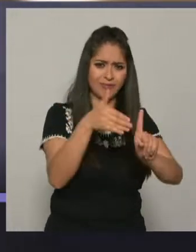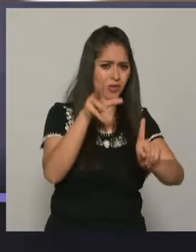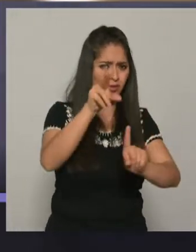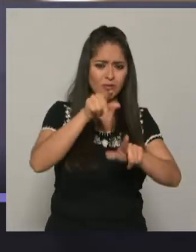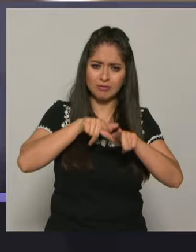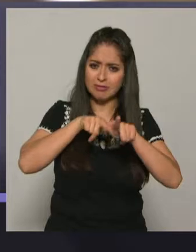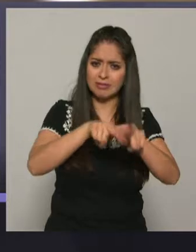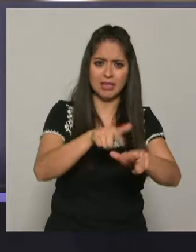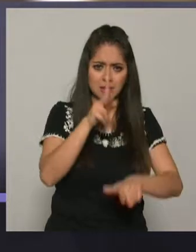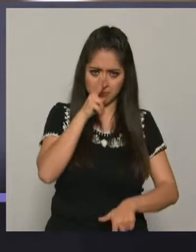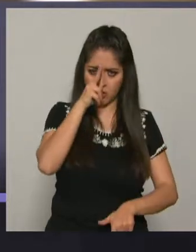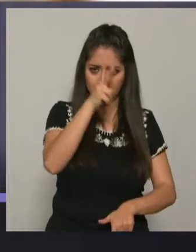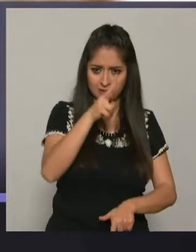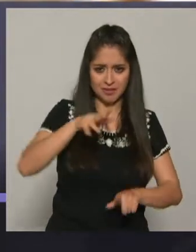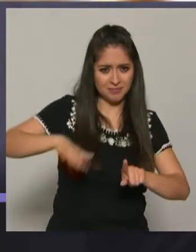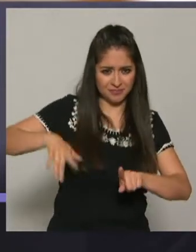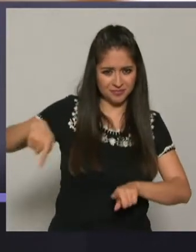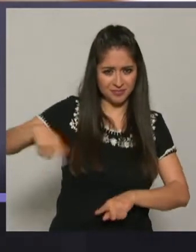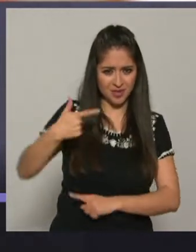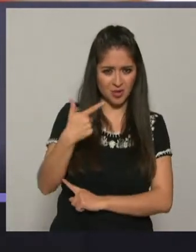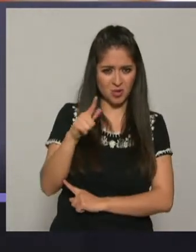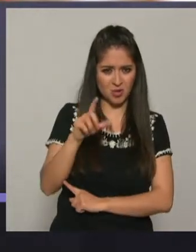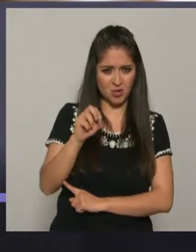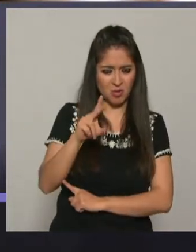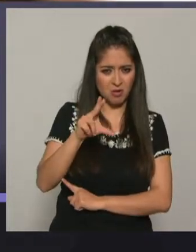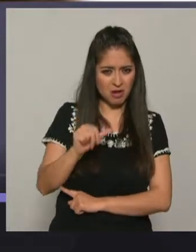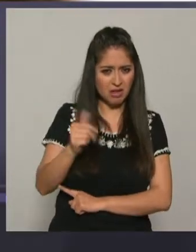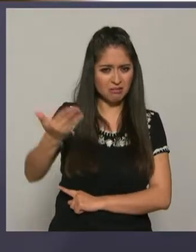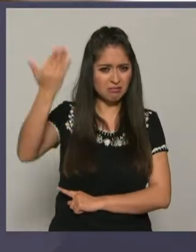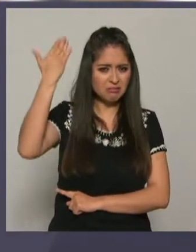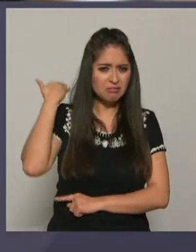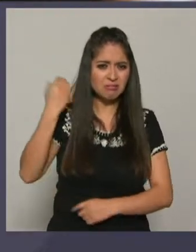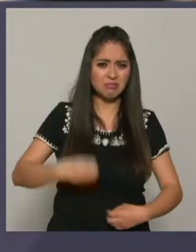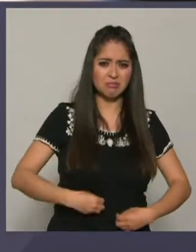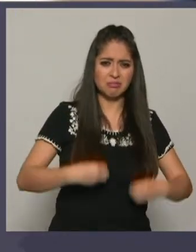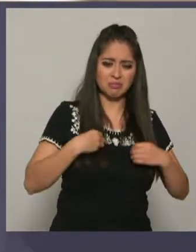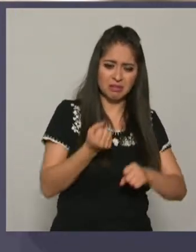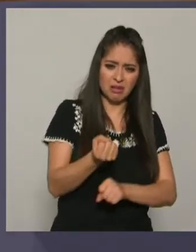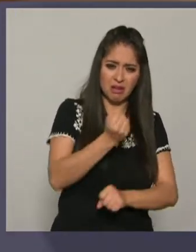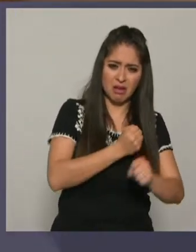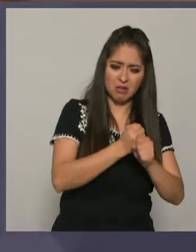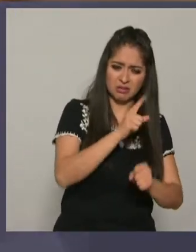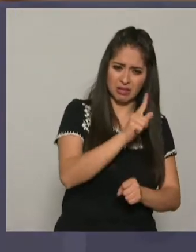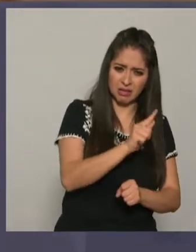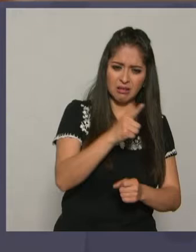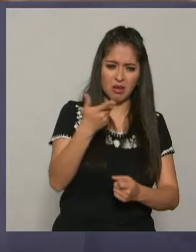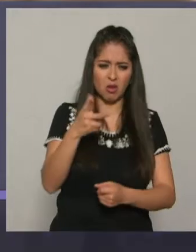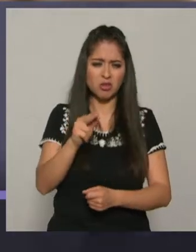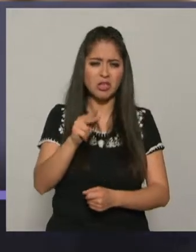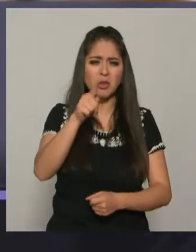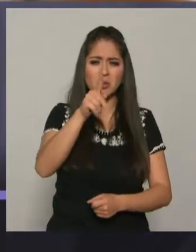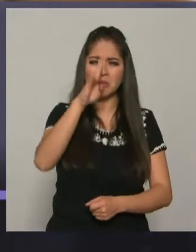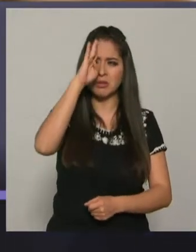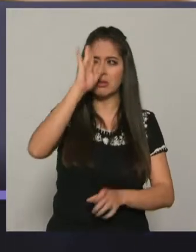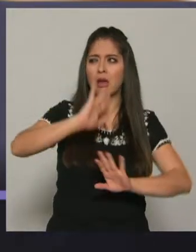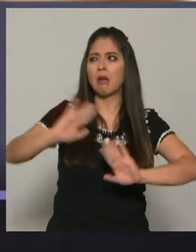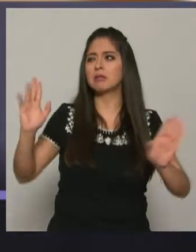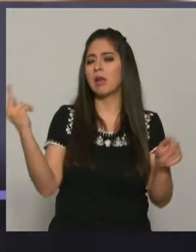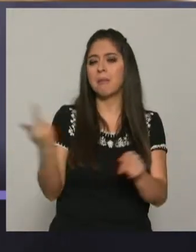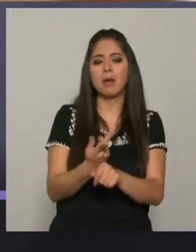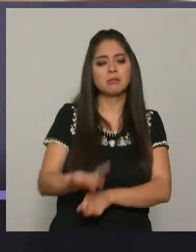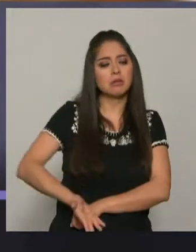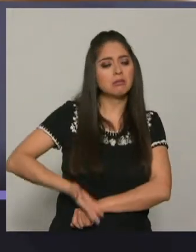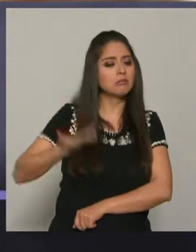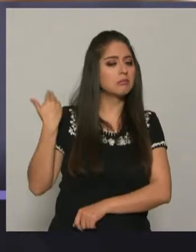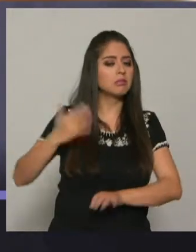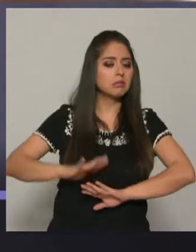violencias. Lo que decía Gloria, o sea, estas vivencias de los 70s y 80s, aunque parece tan lejano, aunque parece, bueno, es que fue en otra